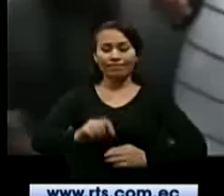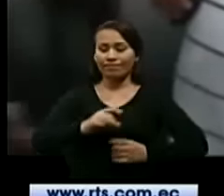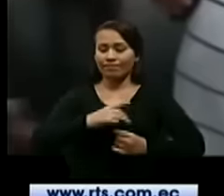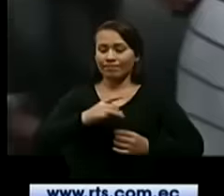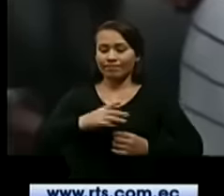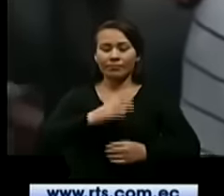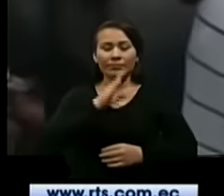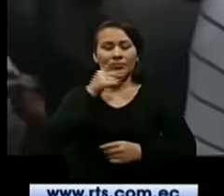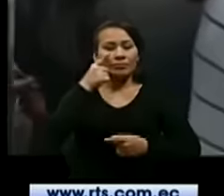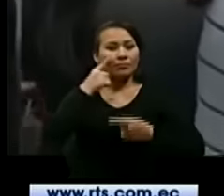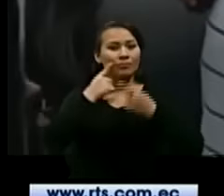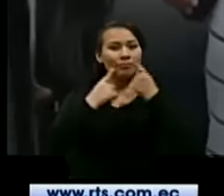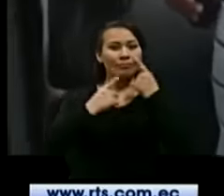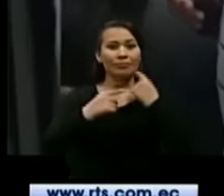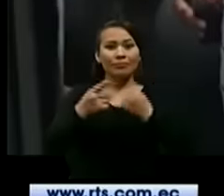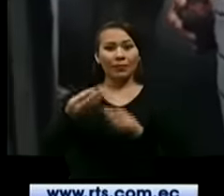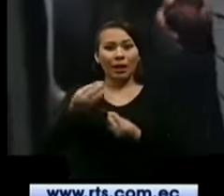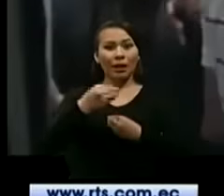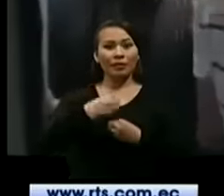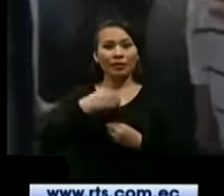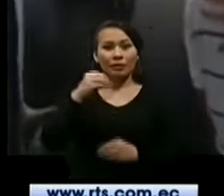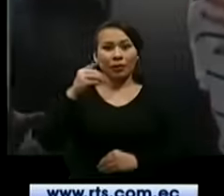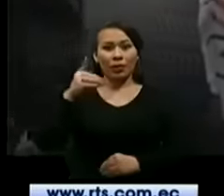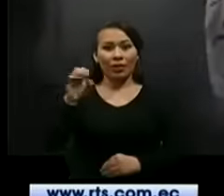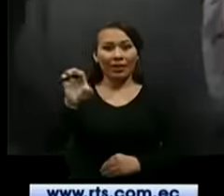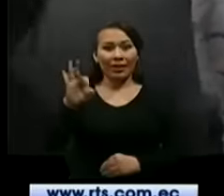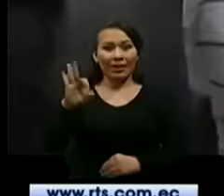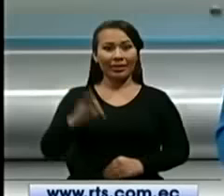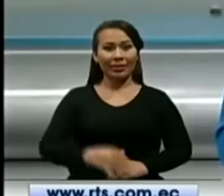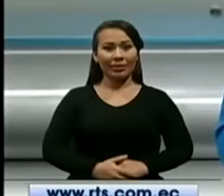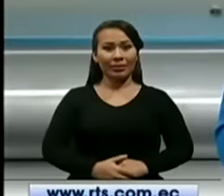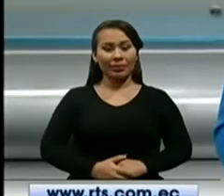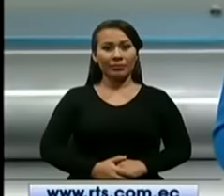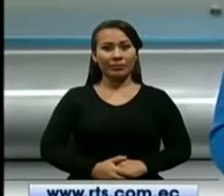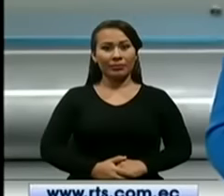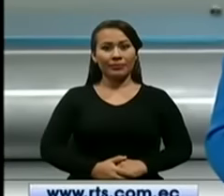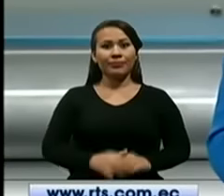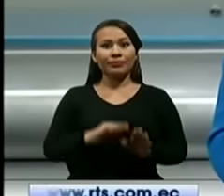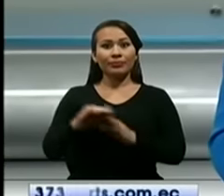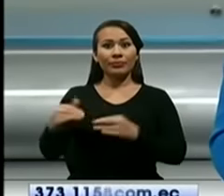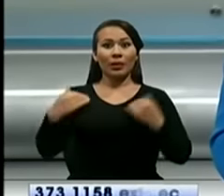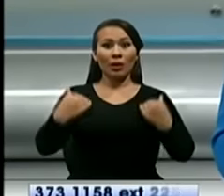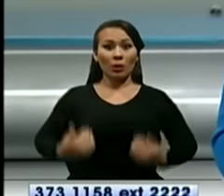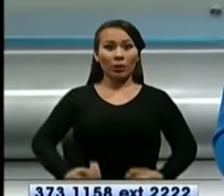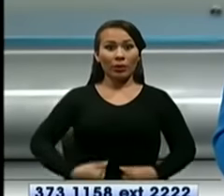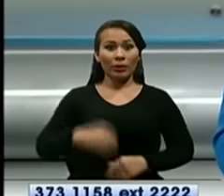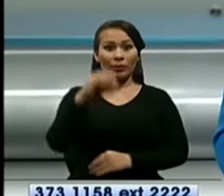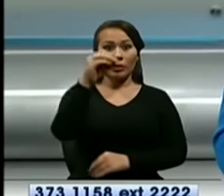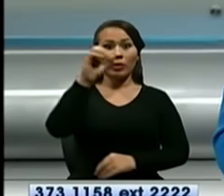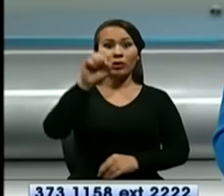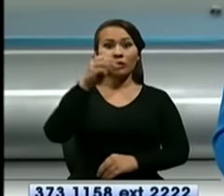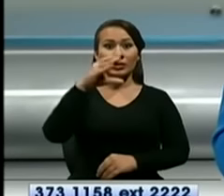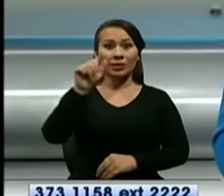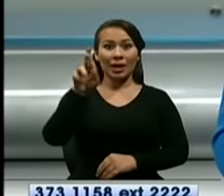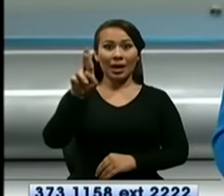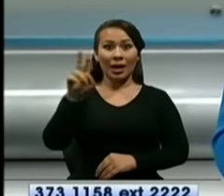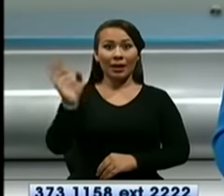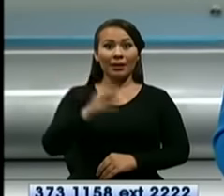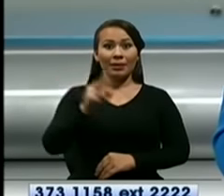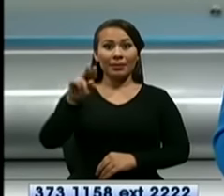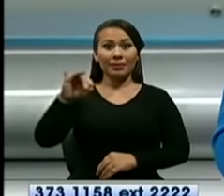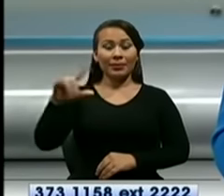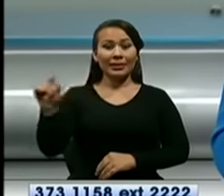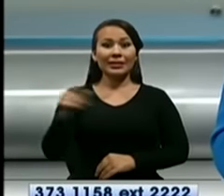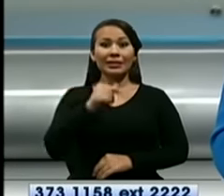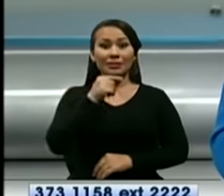instante. Informó Odette Camacho. El cadáver de Óscar Villa, uno de los 22 militares